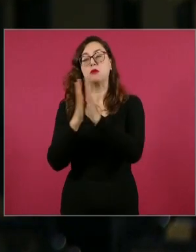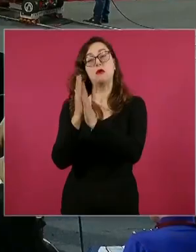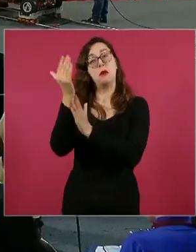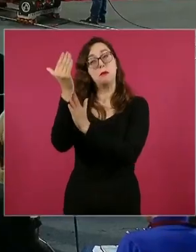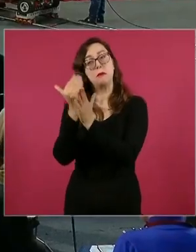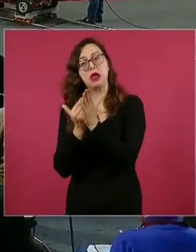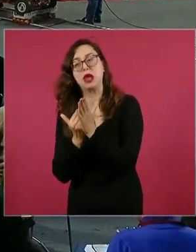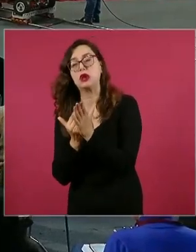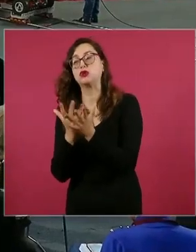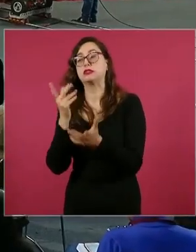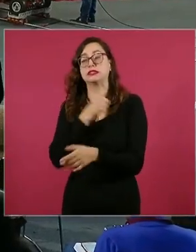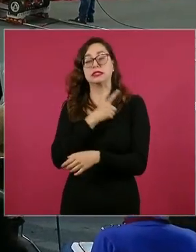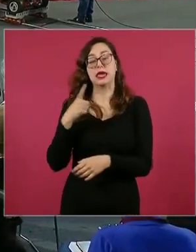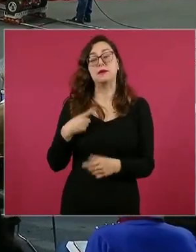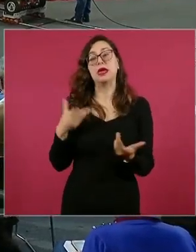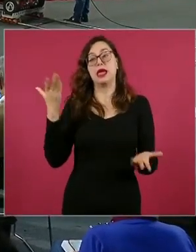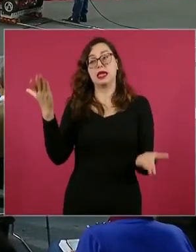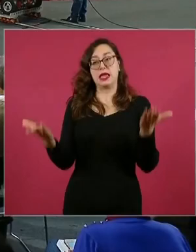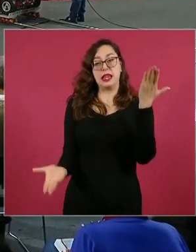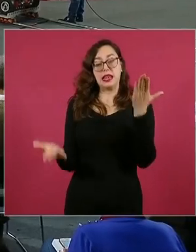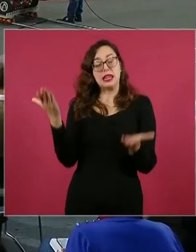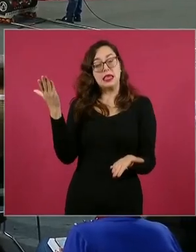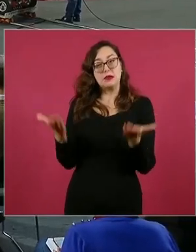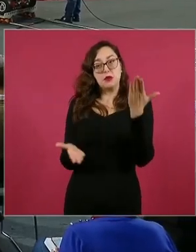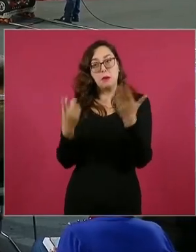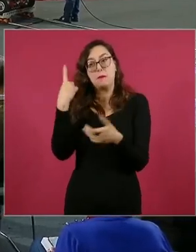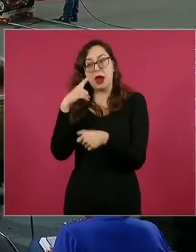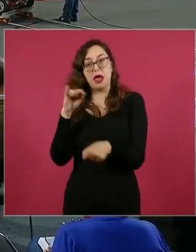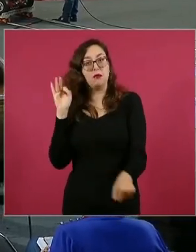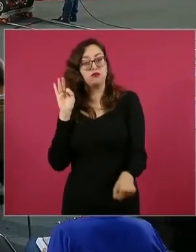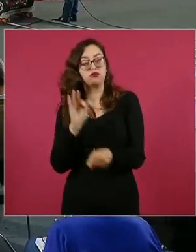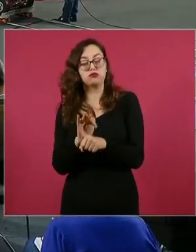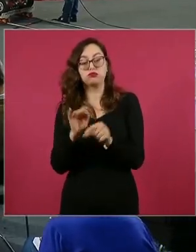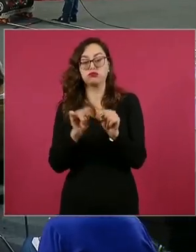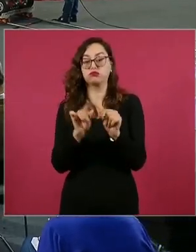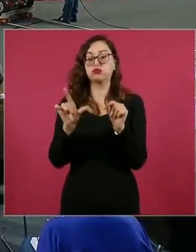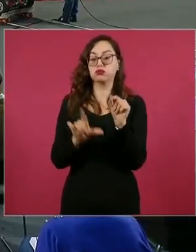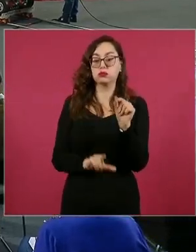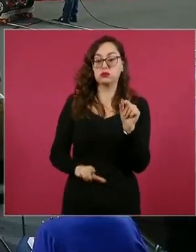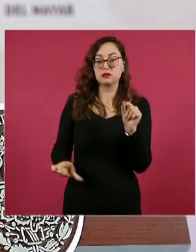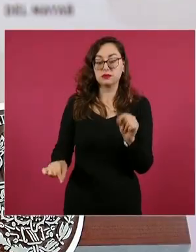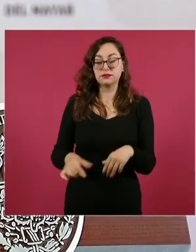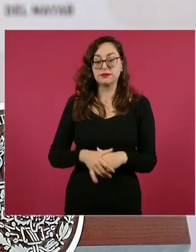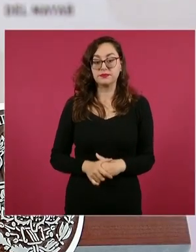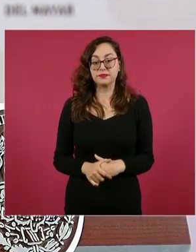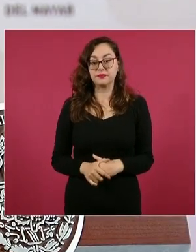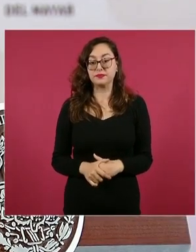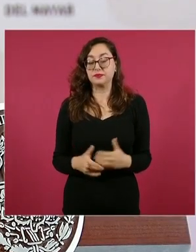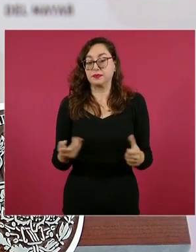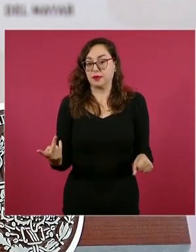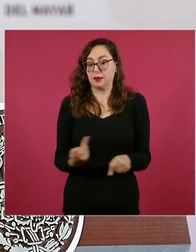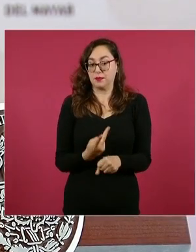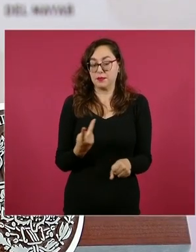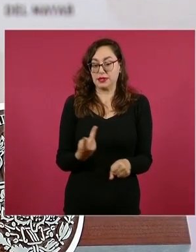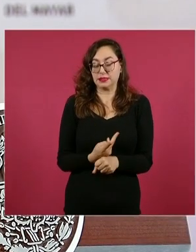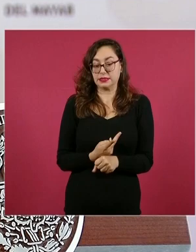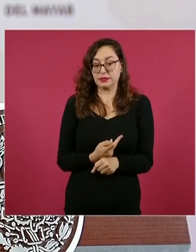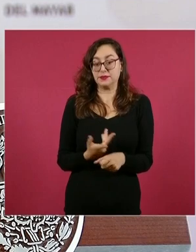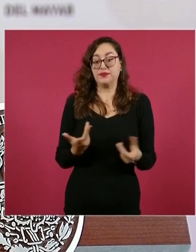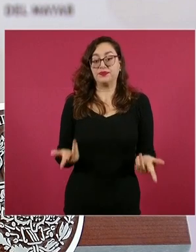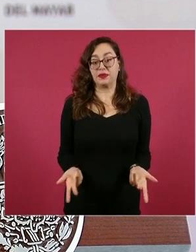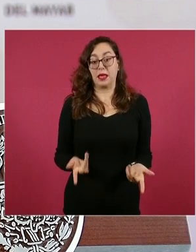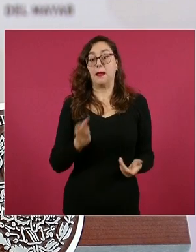de llaman equilibrio en el estado de derecho presidente algunas eh columnas periodísticas hablan de que incluso la